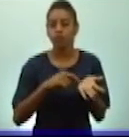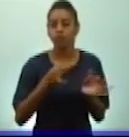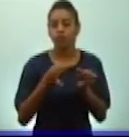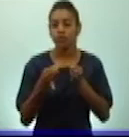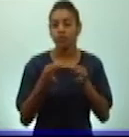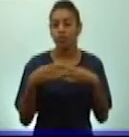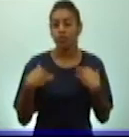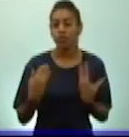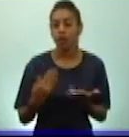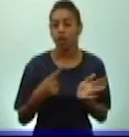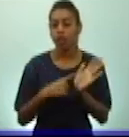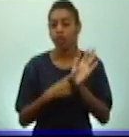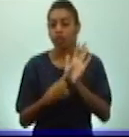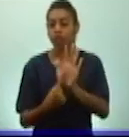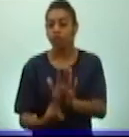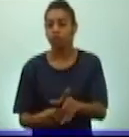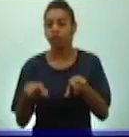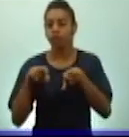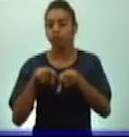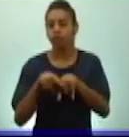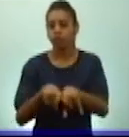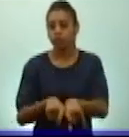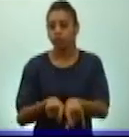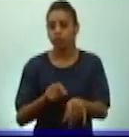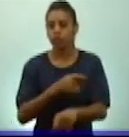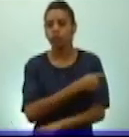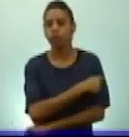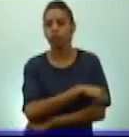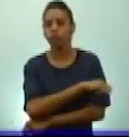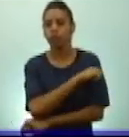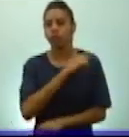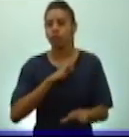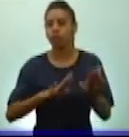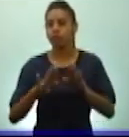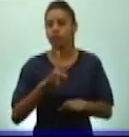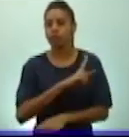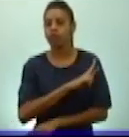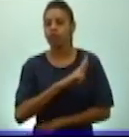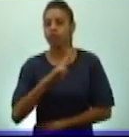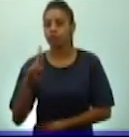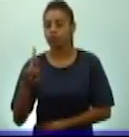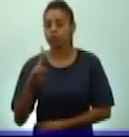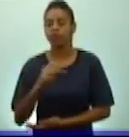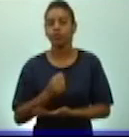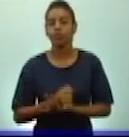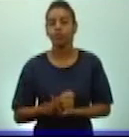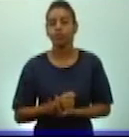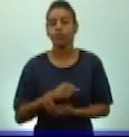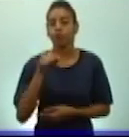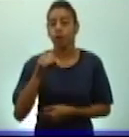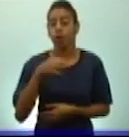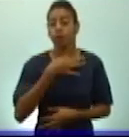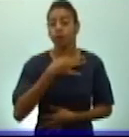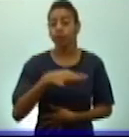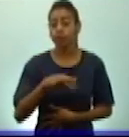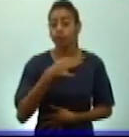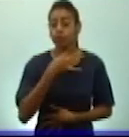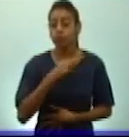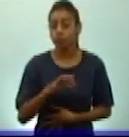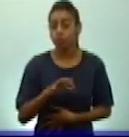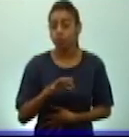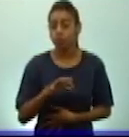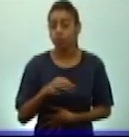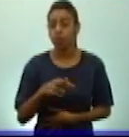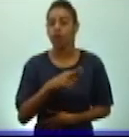de demostrar la unidad del pueblo en defensa de la revolución. Con estos ejemplos, con